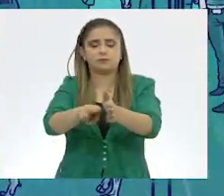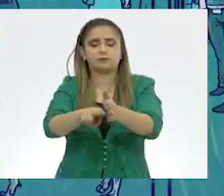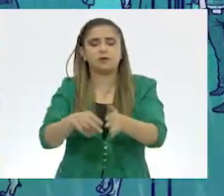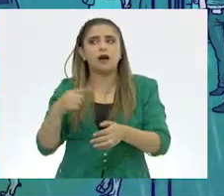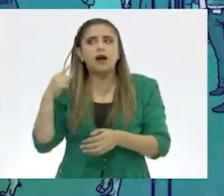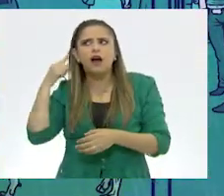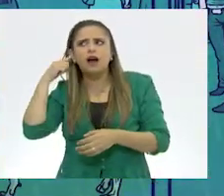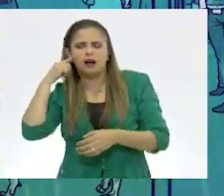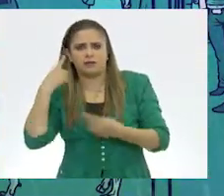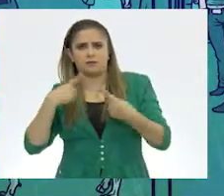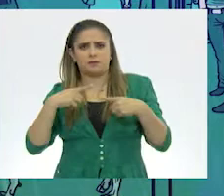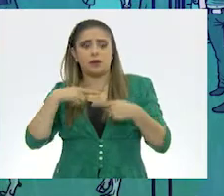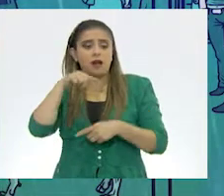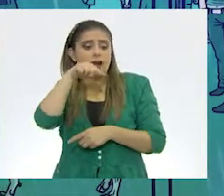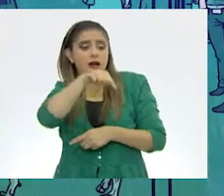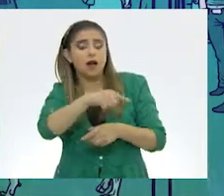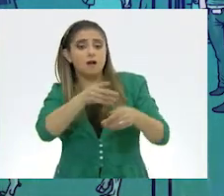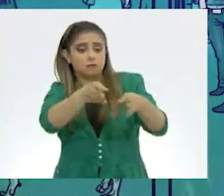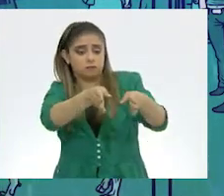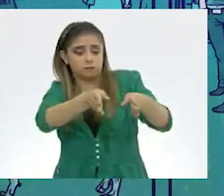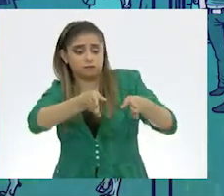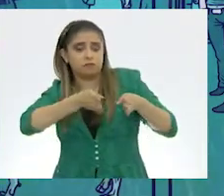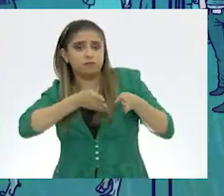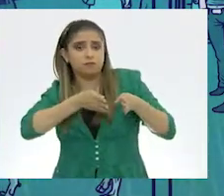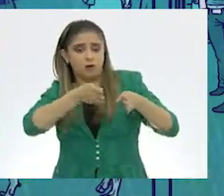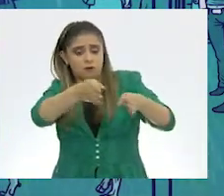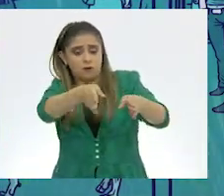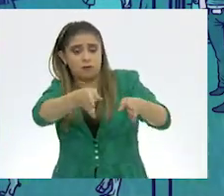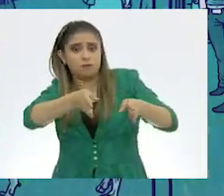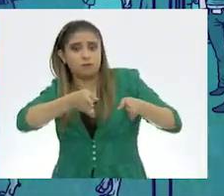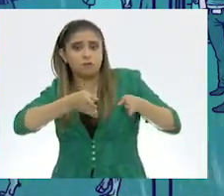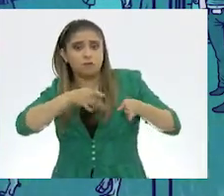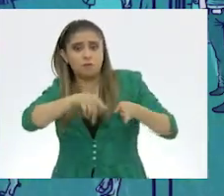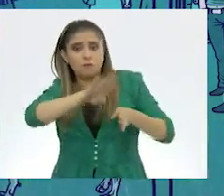de ¡el féretro! ¡El féretro!